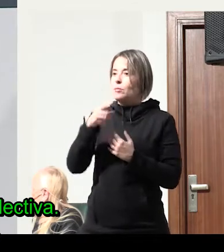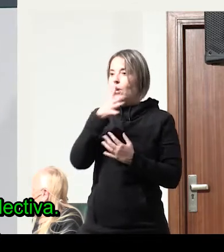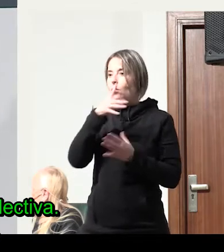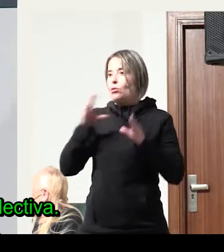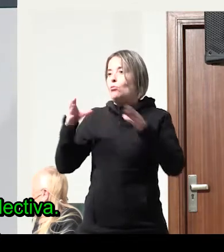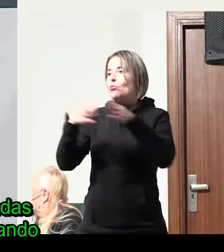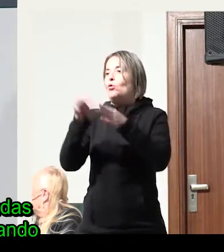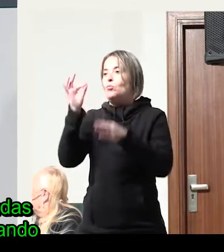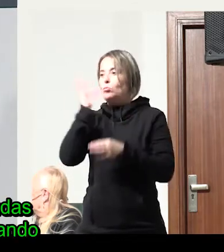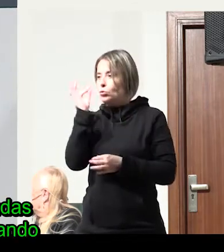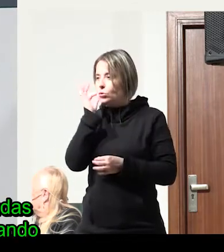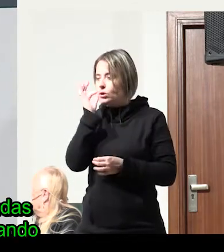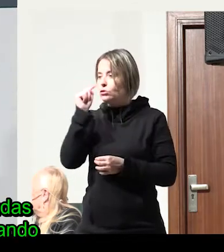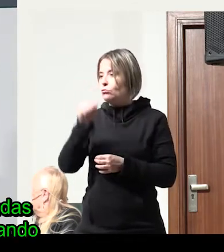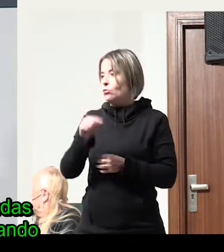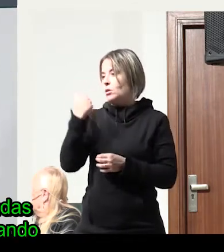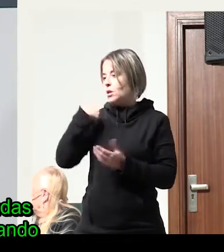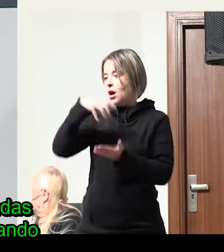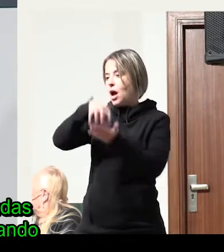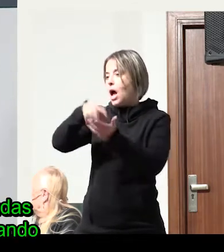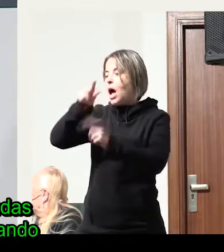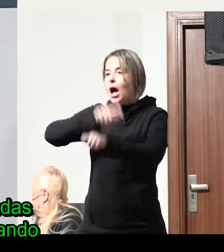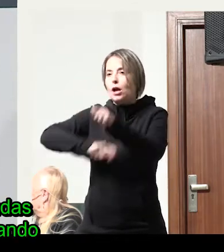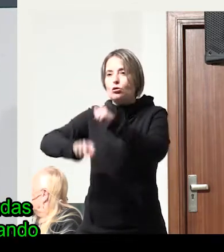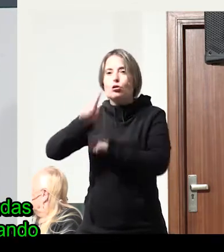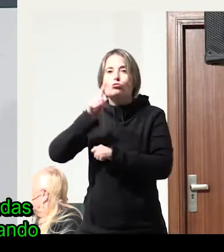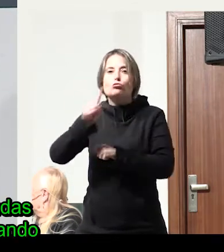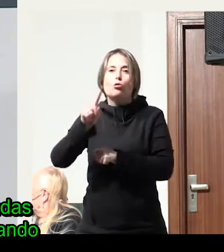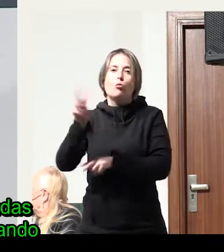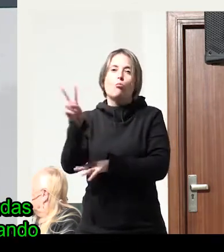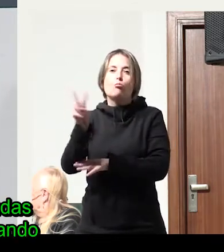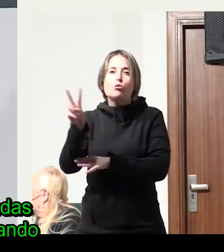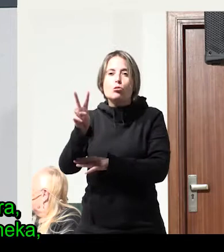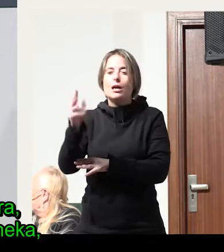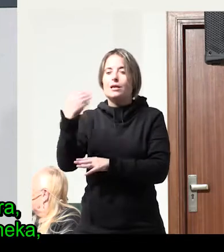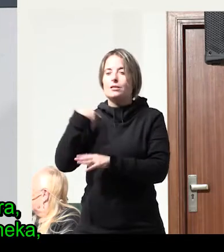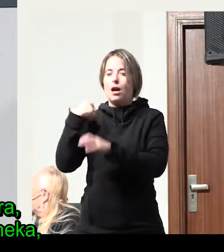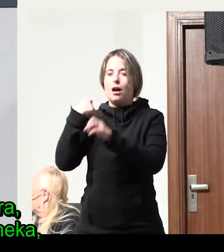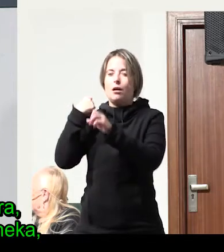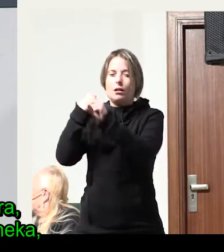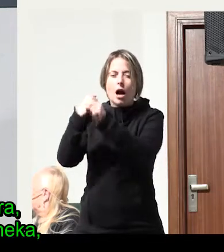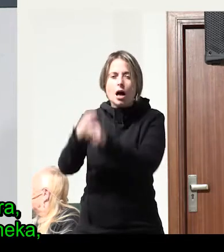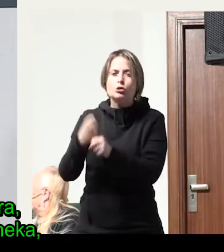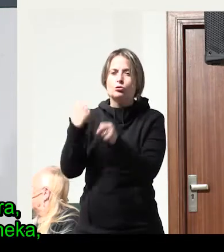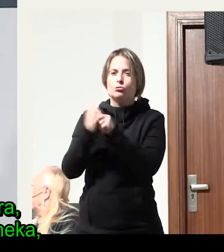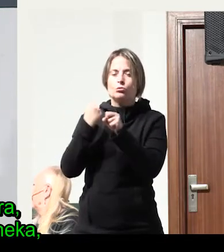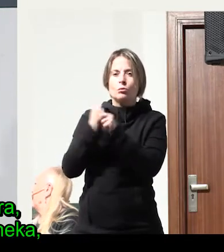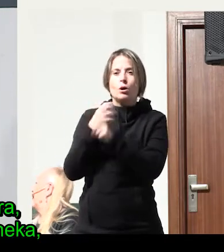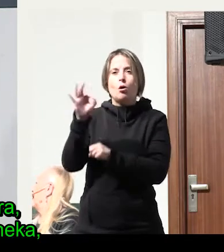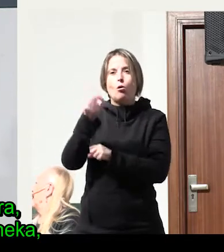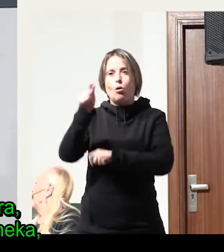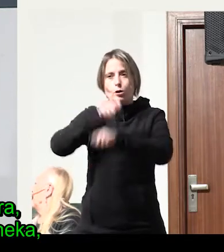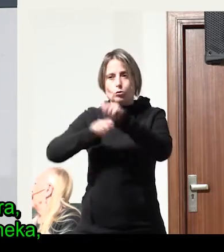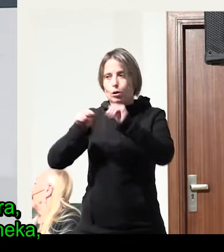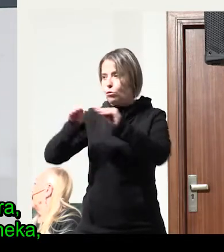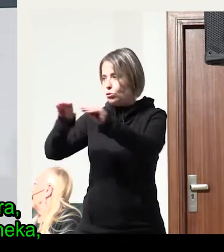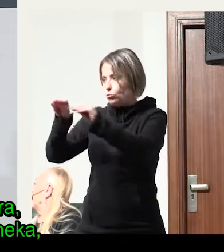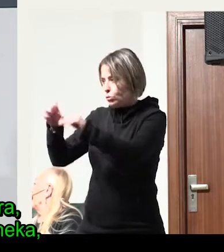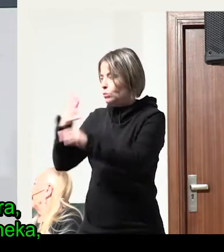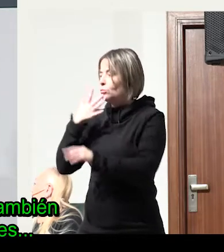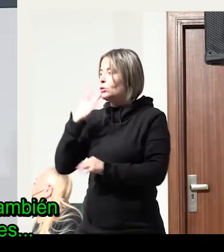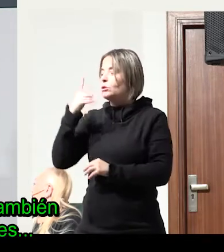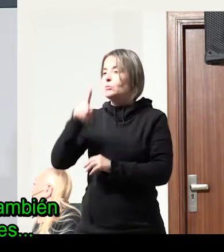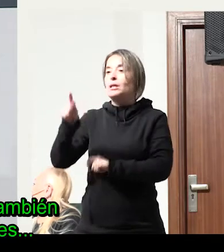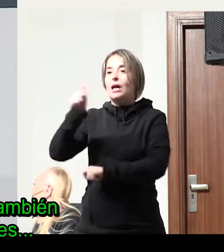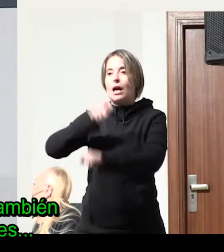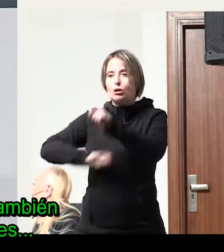ya tenemos asociaciones, no solo las asociaciones de viudas que llevan mucho tiempo trabajando, o asociaciones como las vuestras, sino por ejemplo Asociación ONECA, ¿no?,